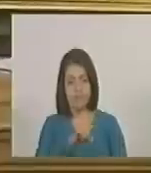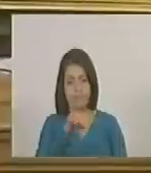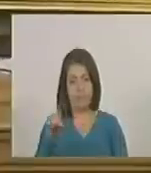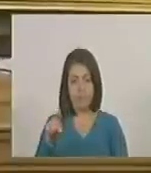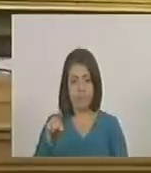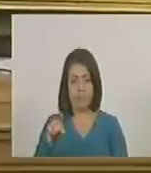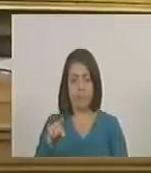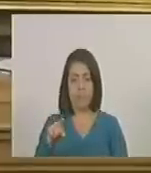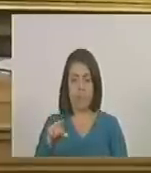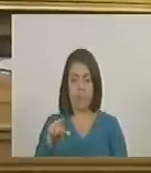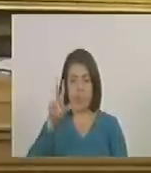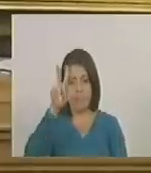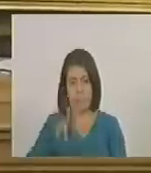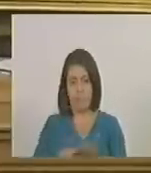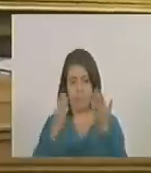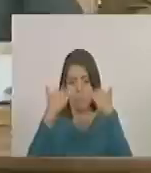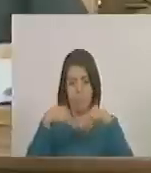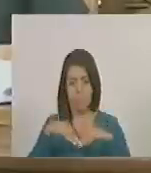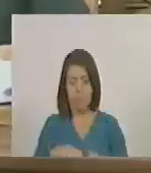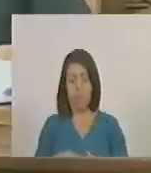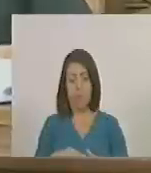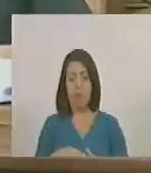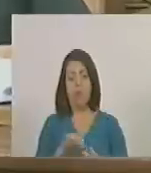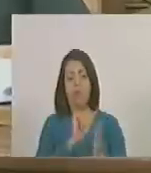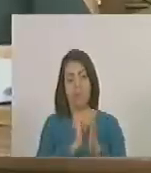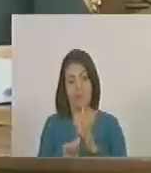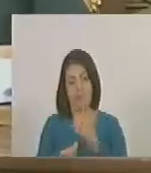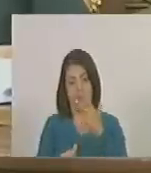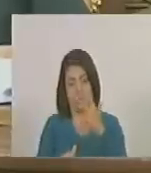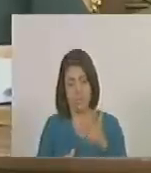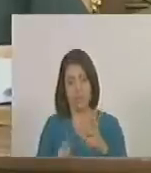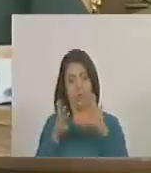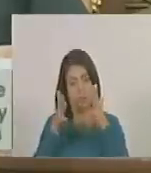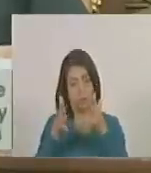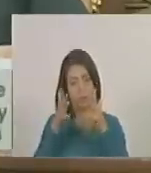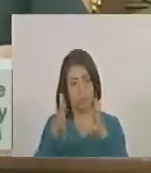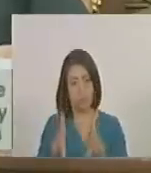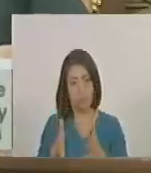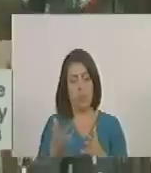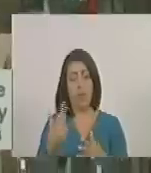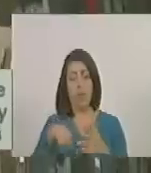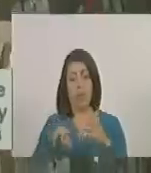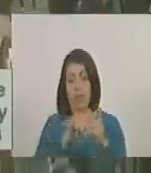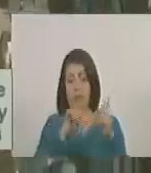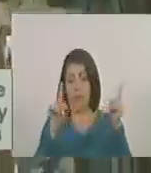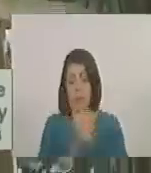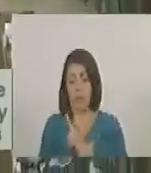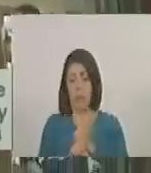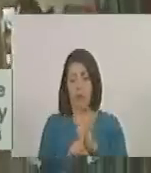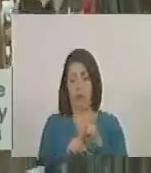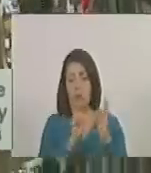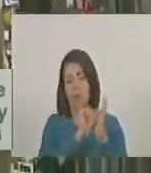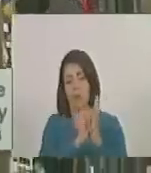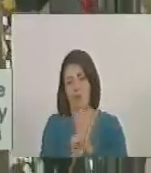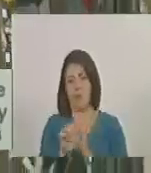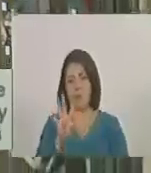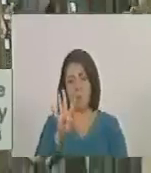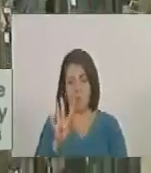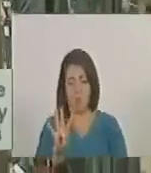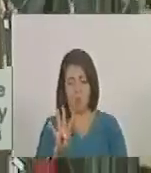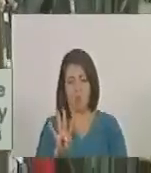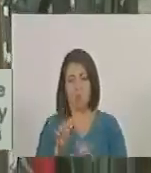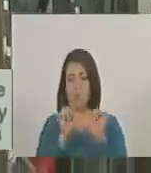consideración. Aprobado. Siguiente. Tercero, se sugiere aprobar con modificación el contenido del artículo